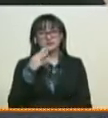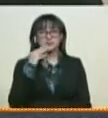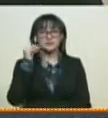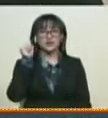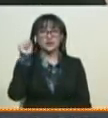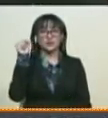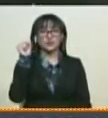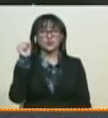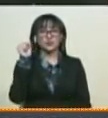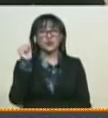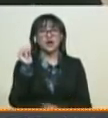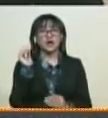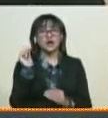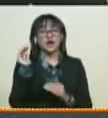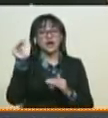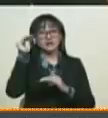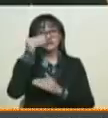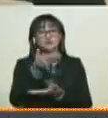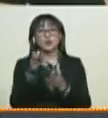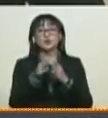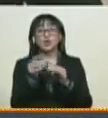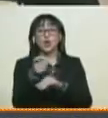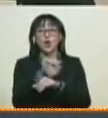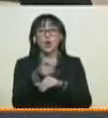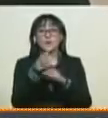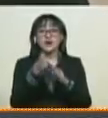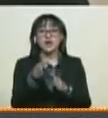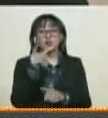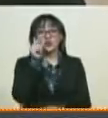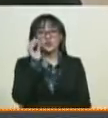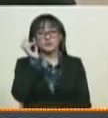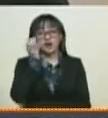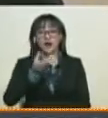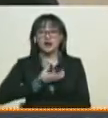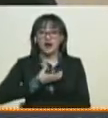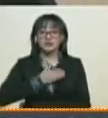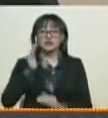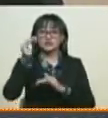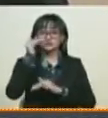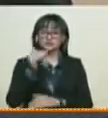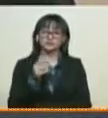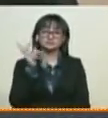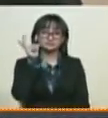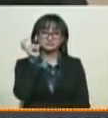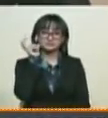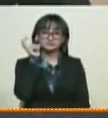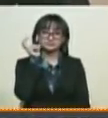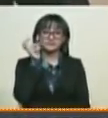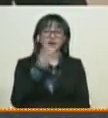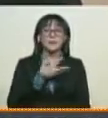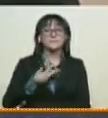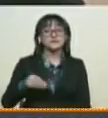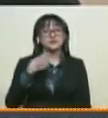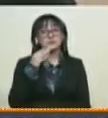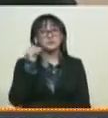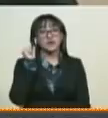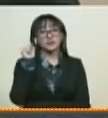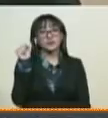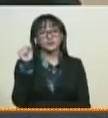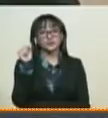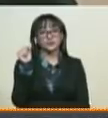Maduro, atención gobernadores, gobernadoras, alcaldes y alcaldesas. El presidente Nicolás Maduro